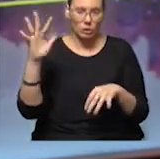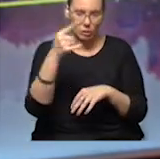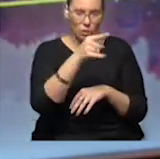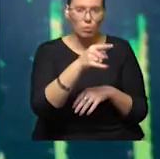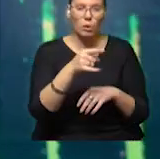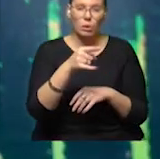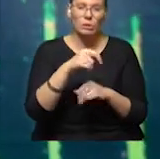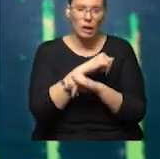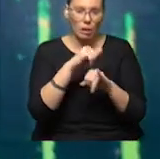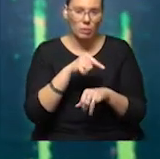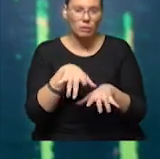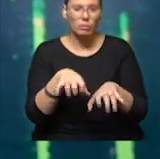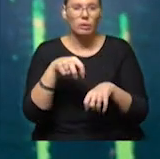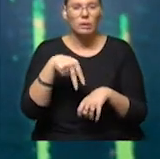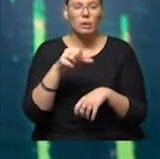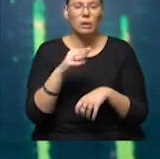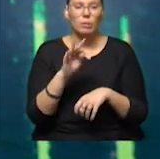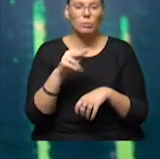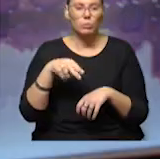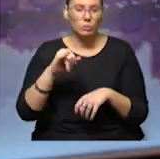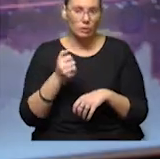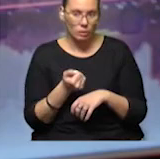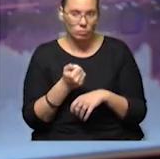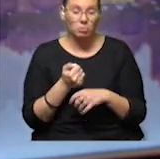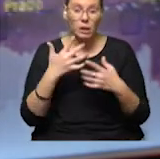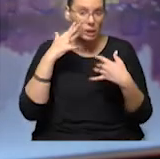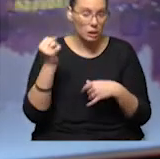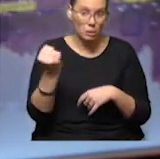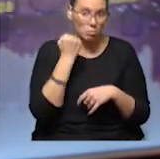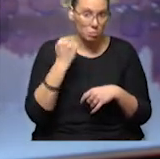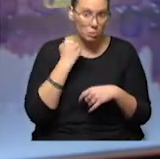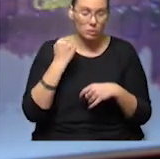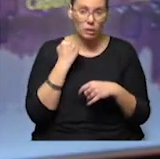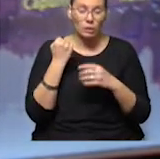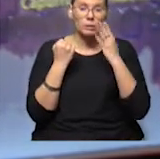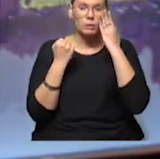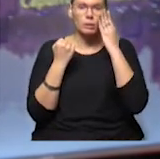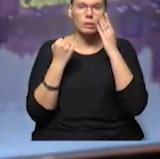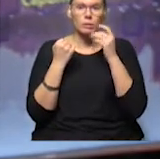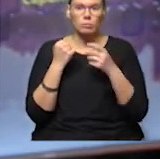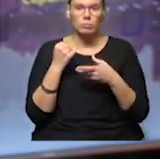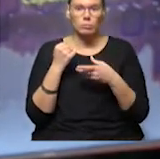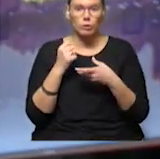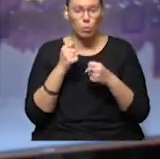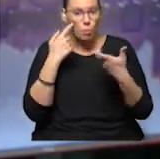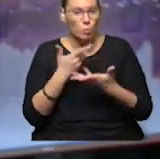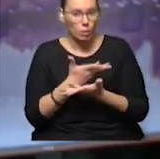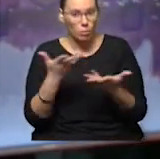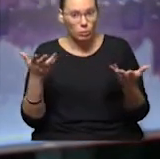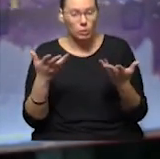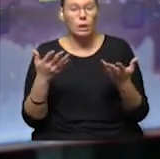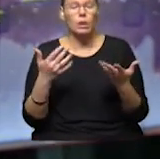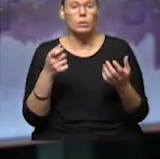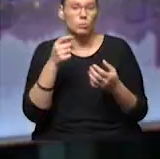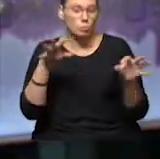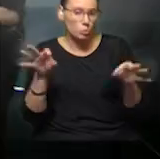Paz, vos vivís en Neptunia? Sí. Ahí está. ¿Les parece importante como forma de visibilizar lo que